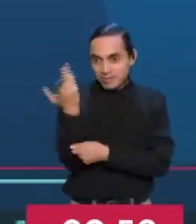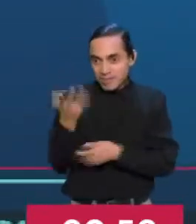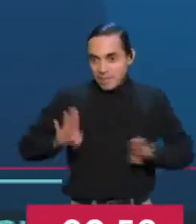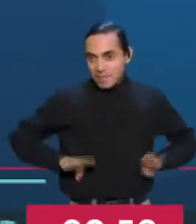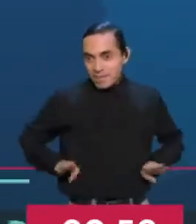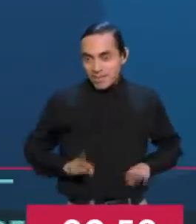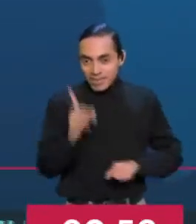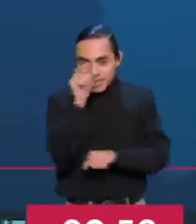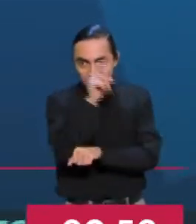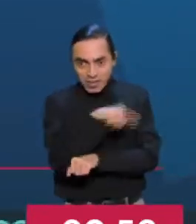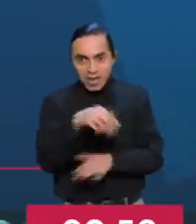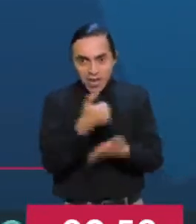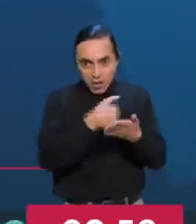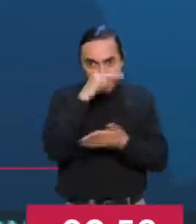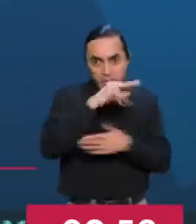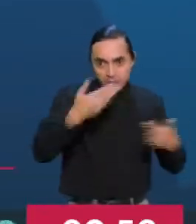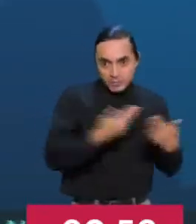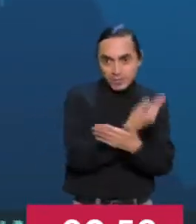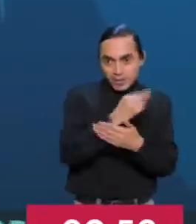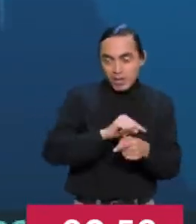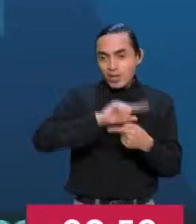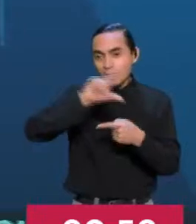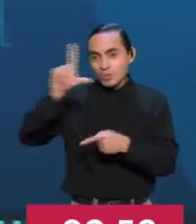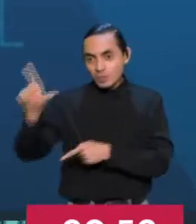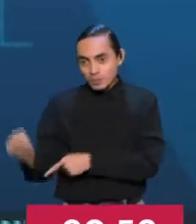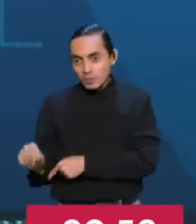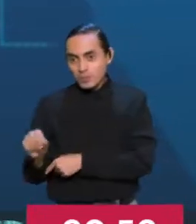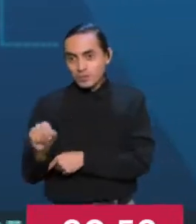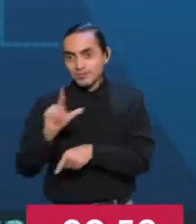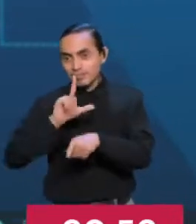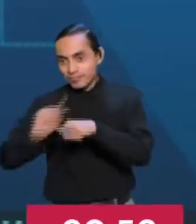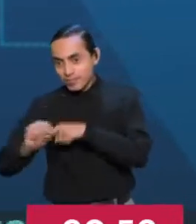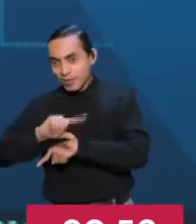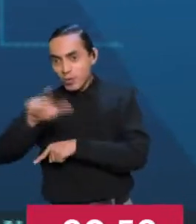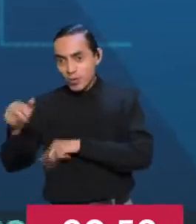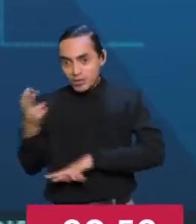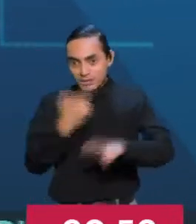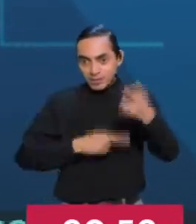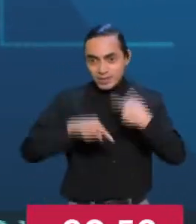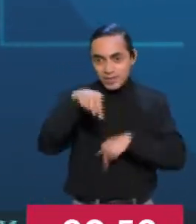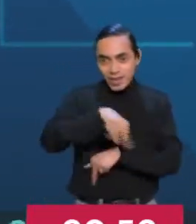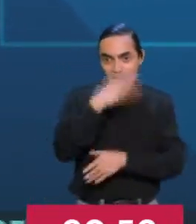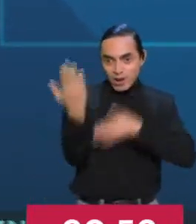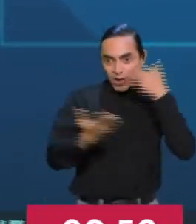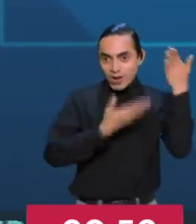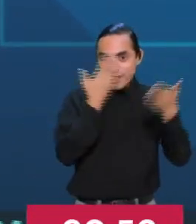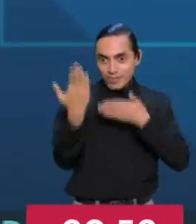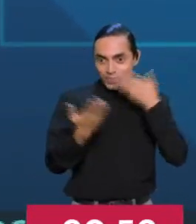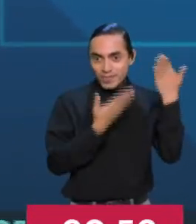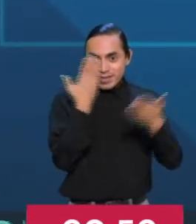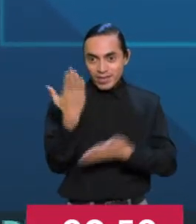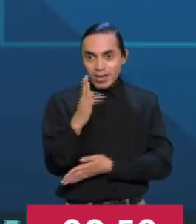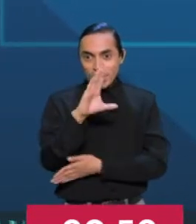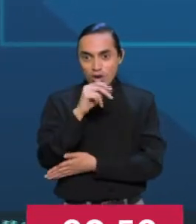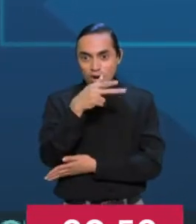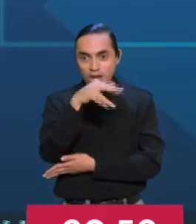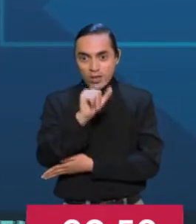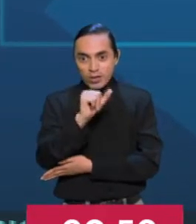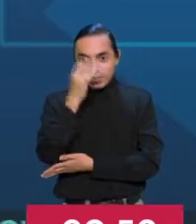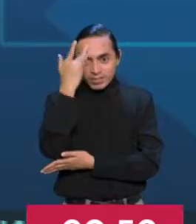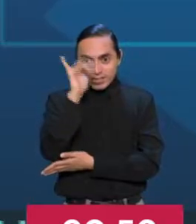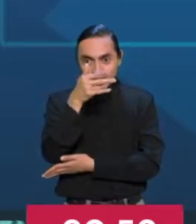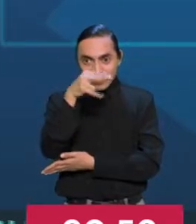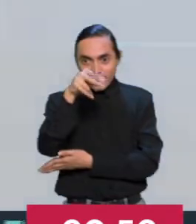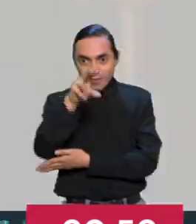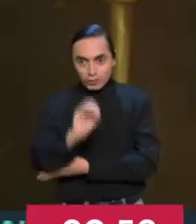fue un ratito a Coahuila, después regresó y él llega a estudiar en lo que hoy es el antiguo Colegio de San Ildefonso. Y ahí conoce a